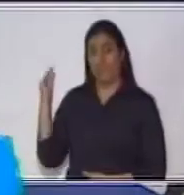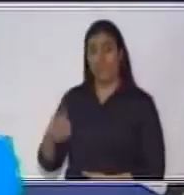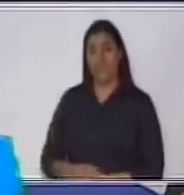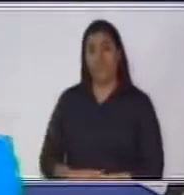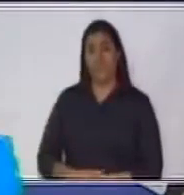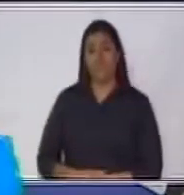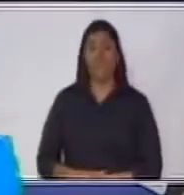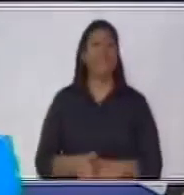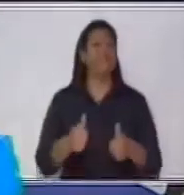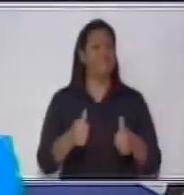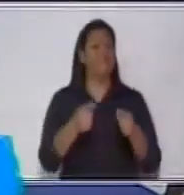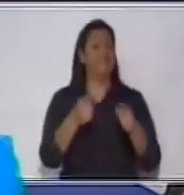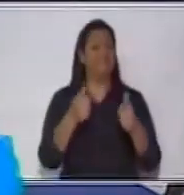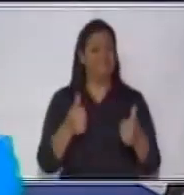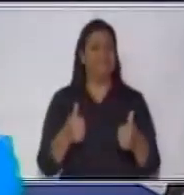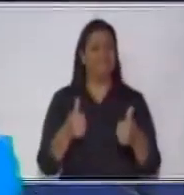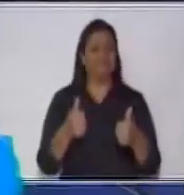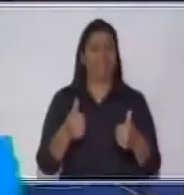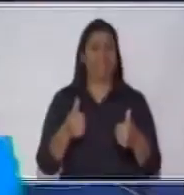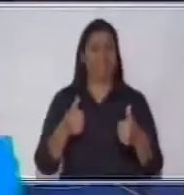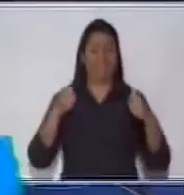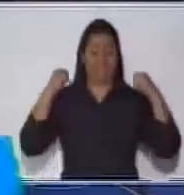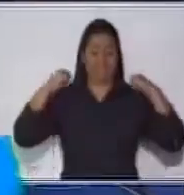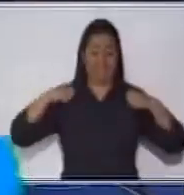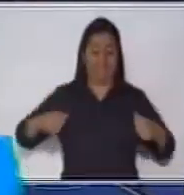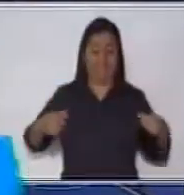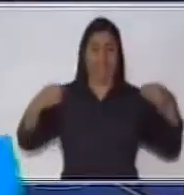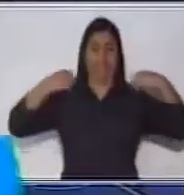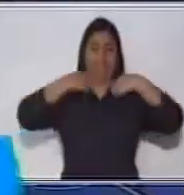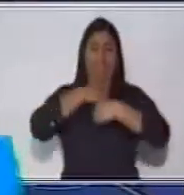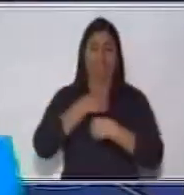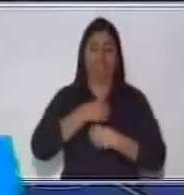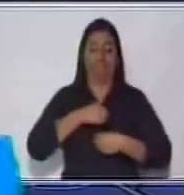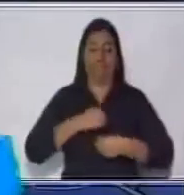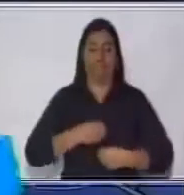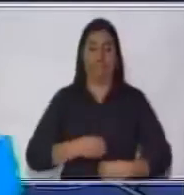Muy bien, es un chaleco.